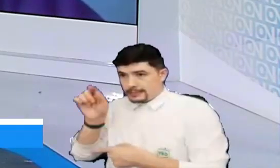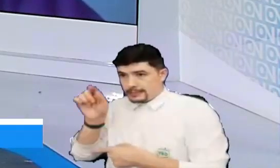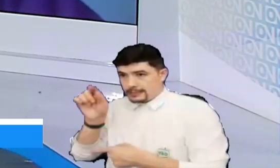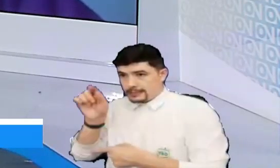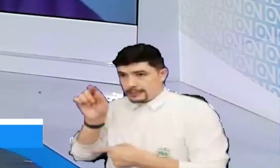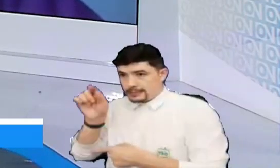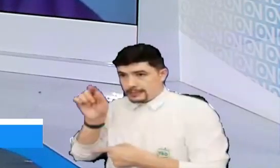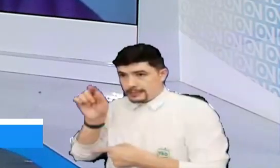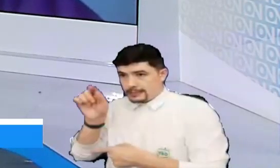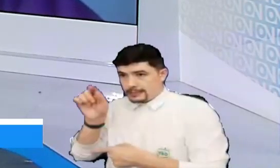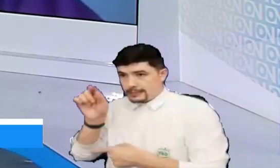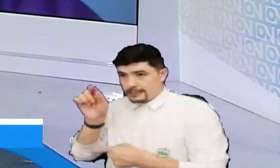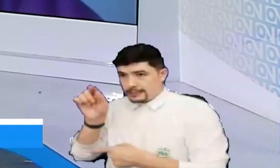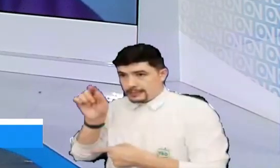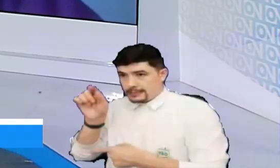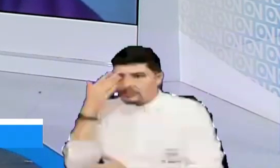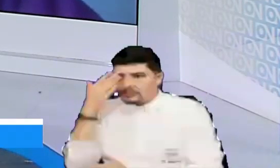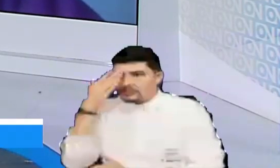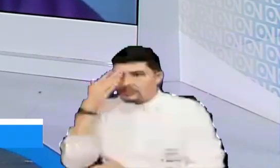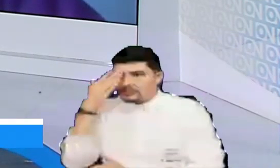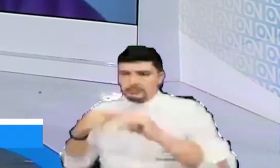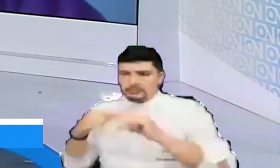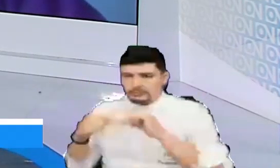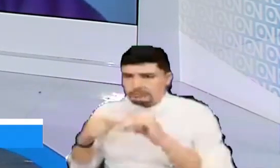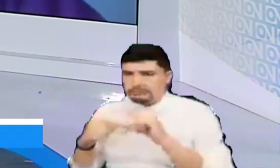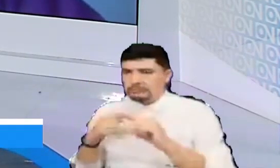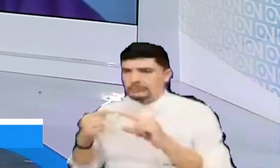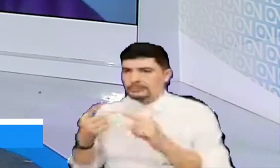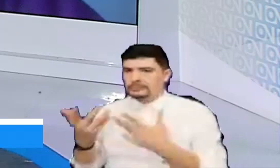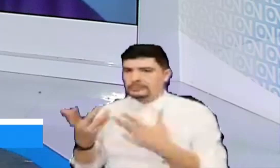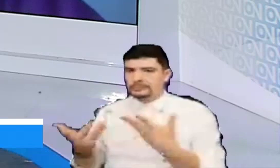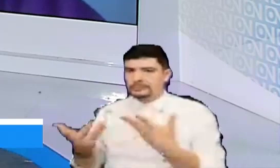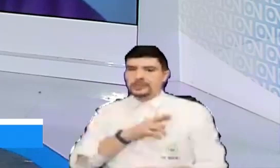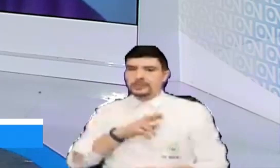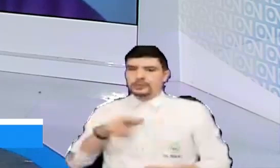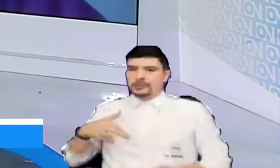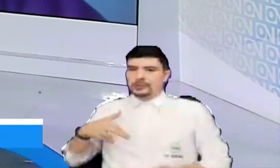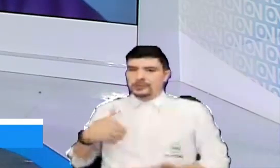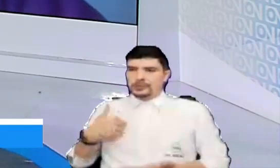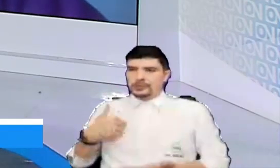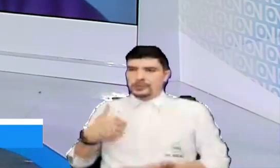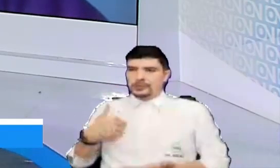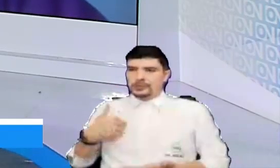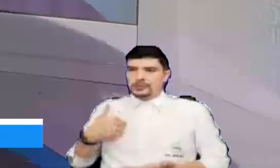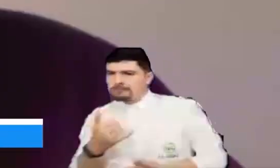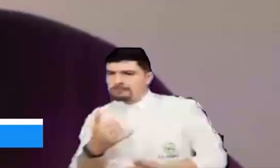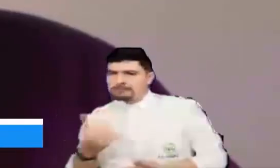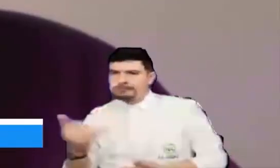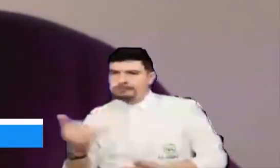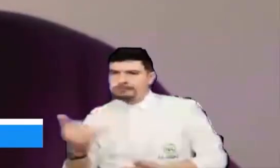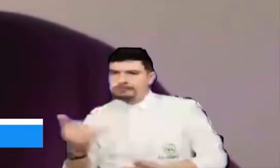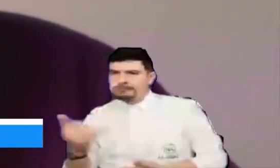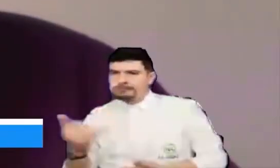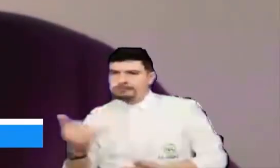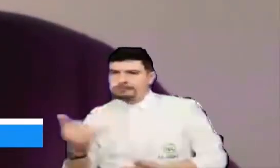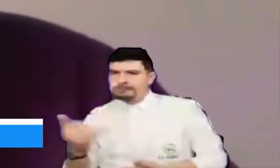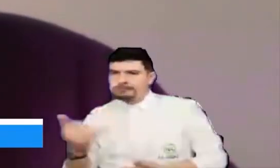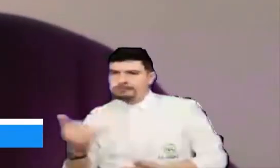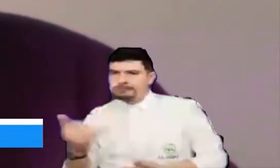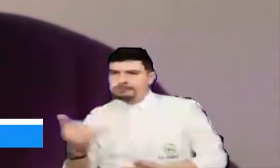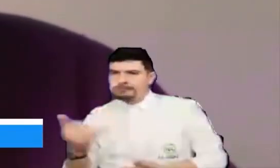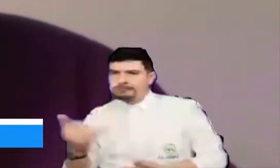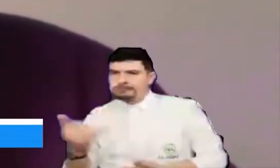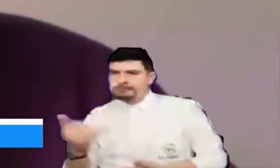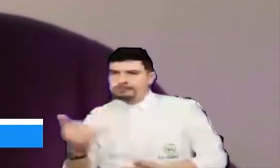un correo electrónico, que es como lo que nosotros hemos encontrado en denuncias. Pueden comunicarse